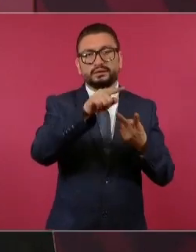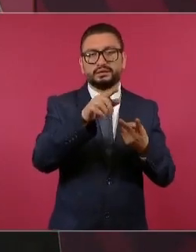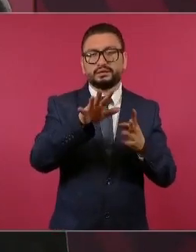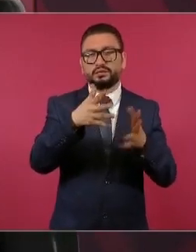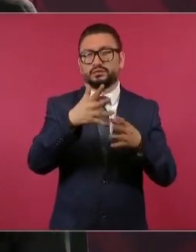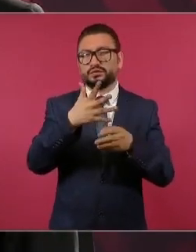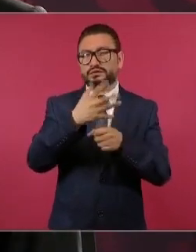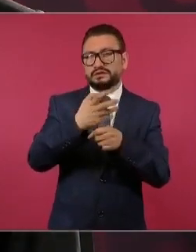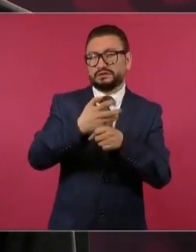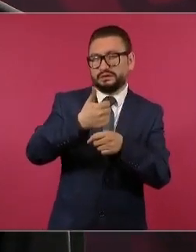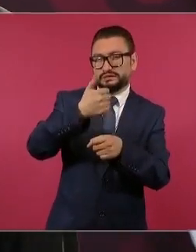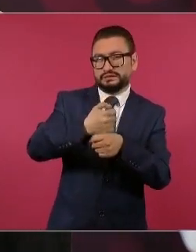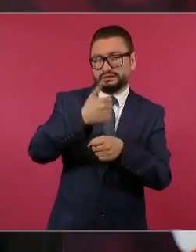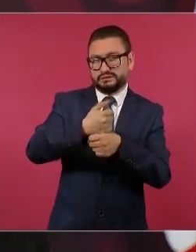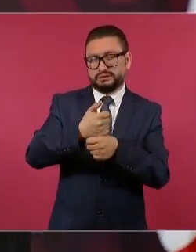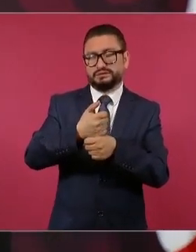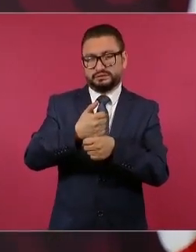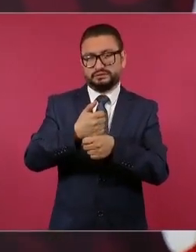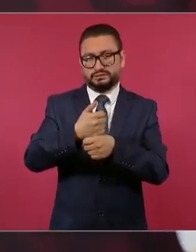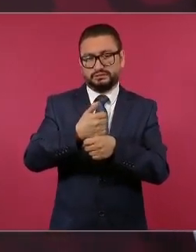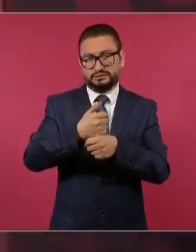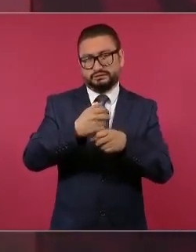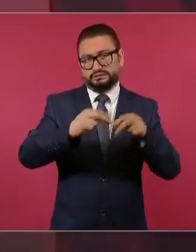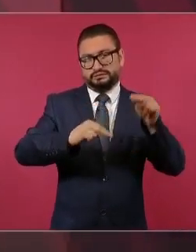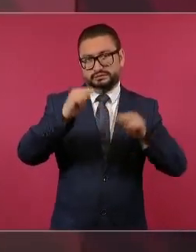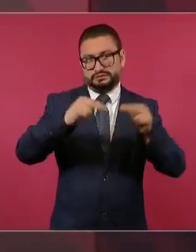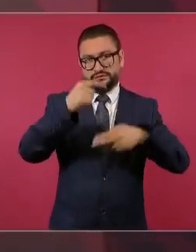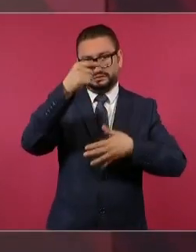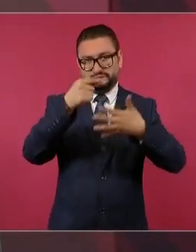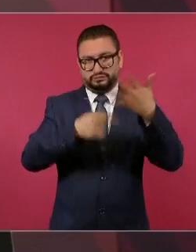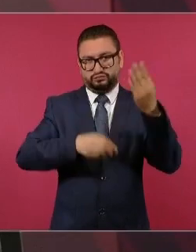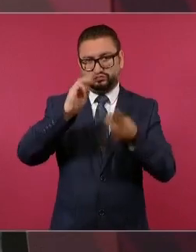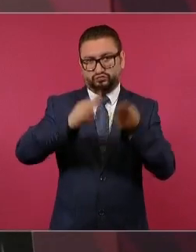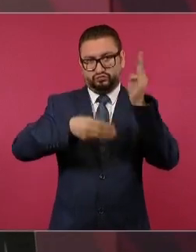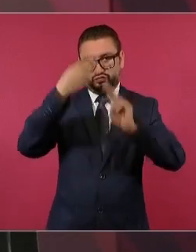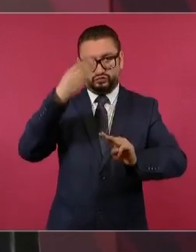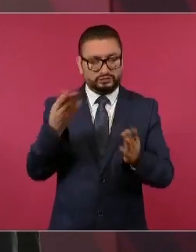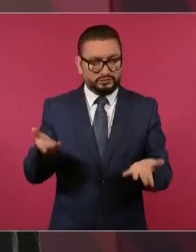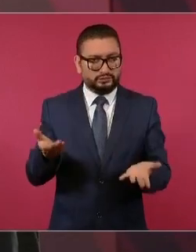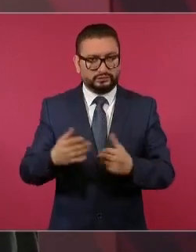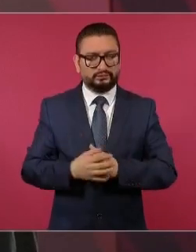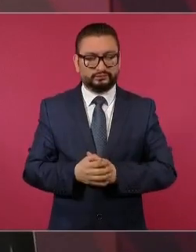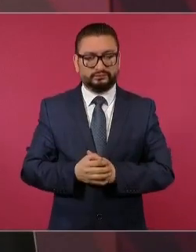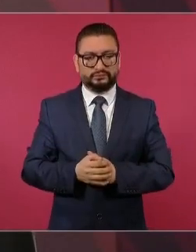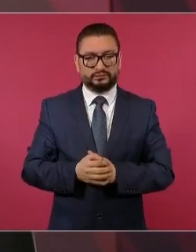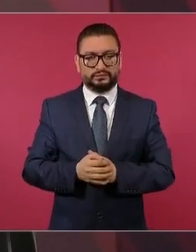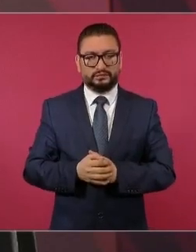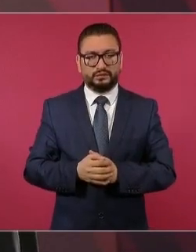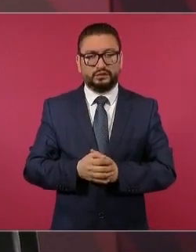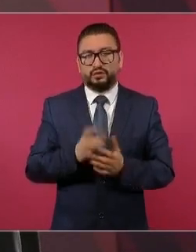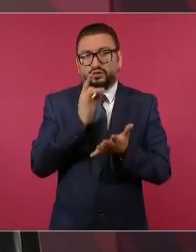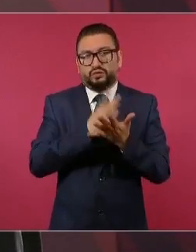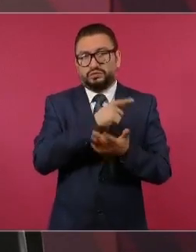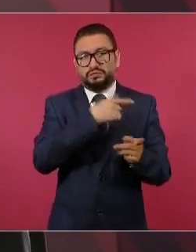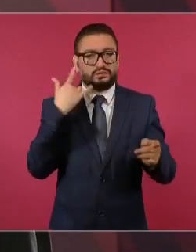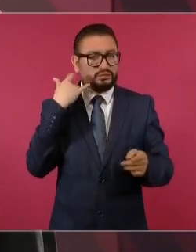la sexta economía del mundo. solo